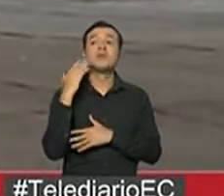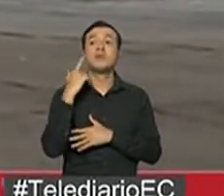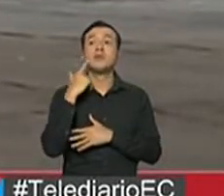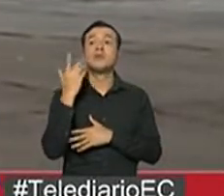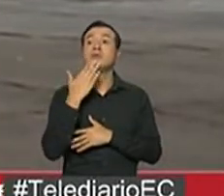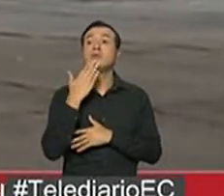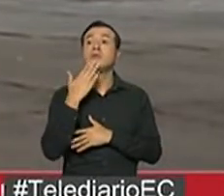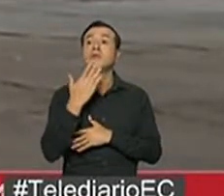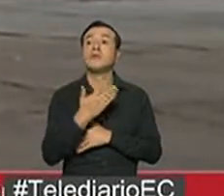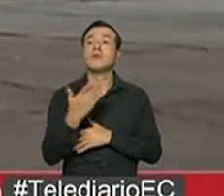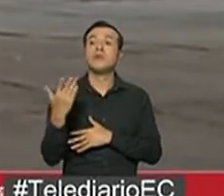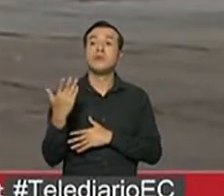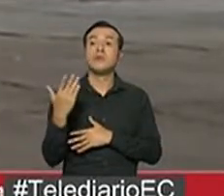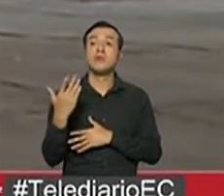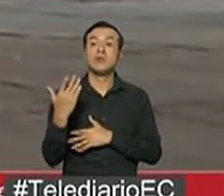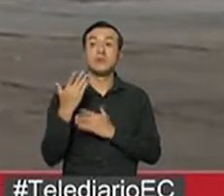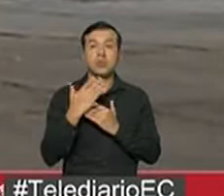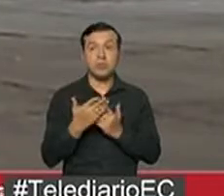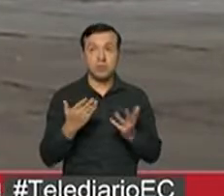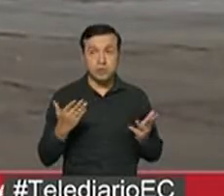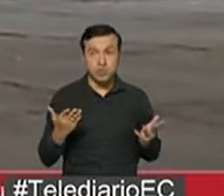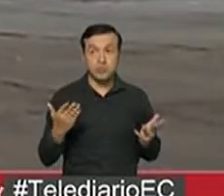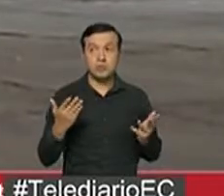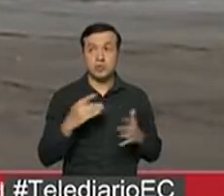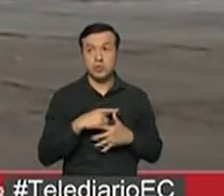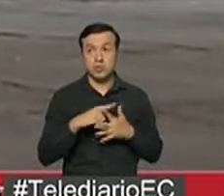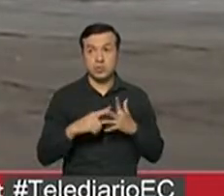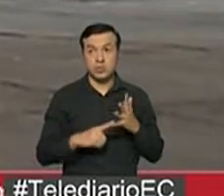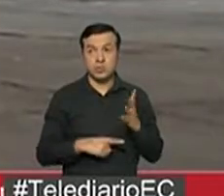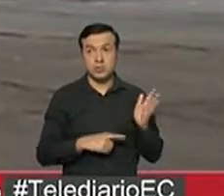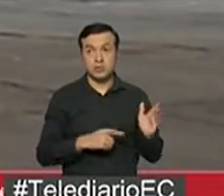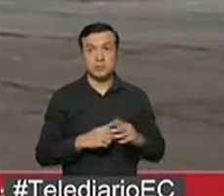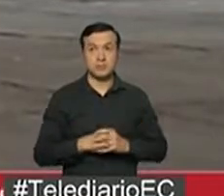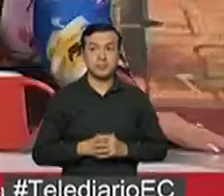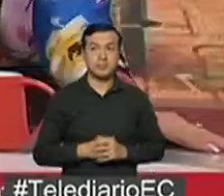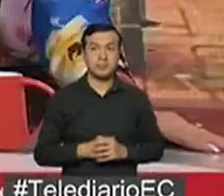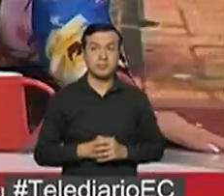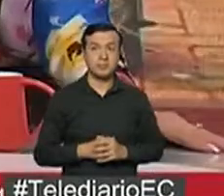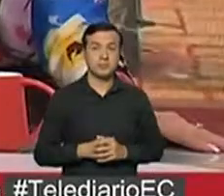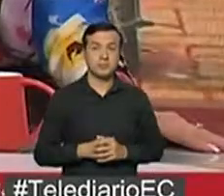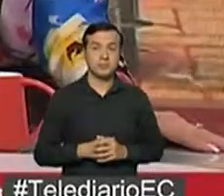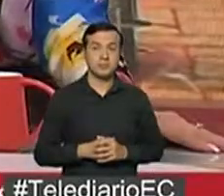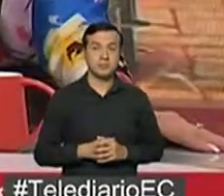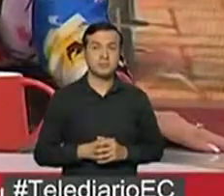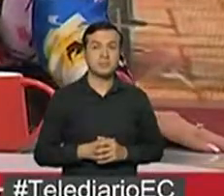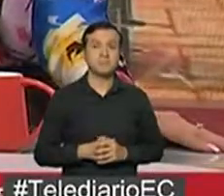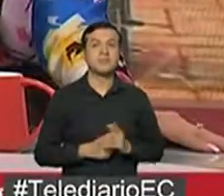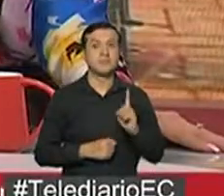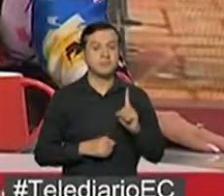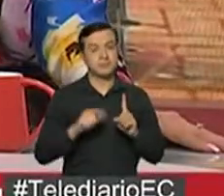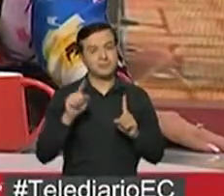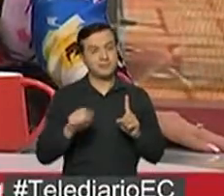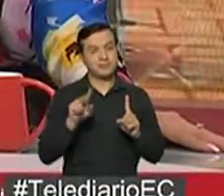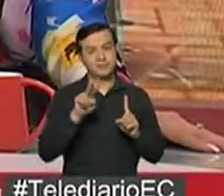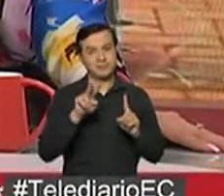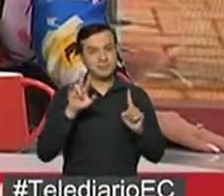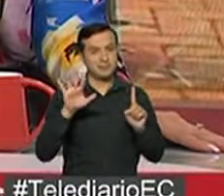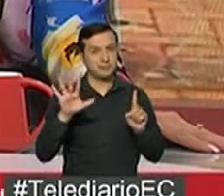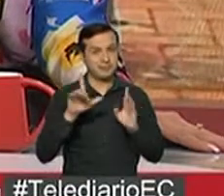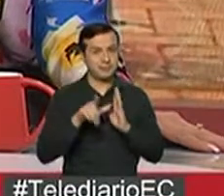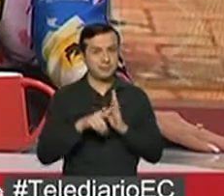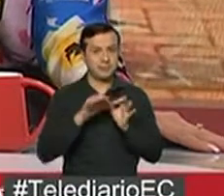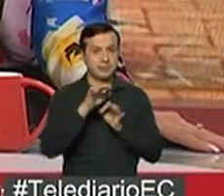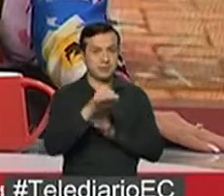transporte de perecibles mariuxi buenaño medios públicos 13 horas con 26 minutos y 2